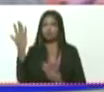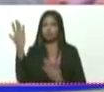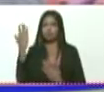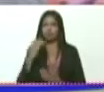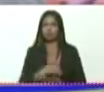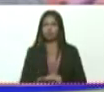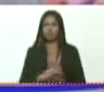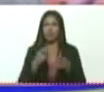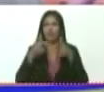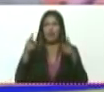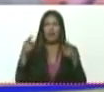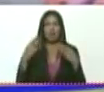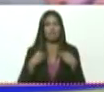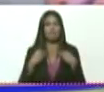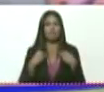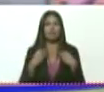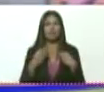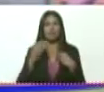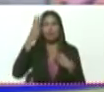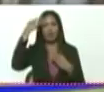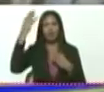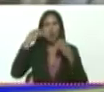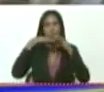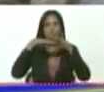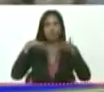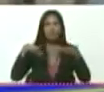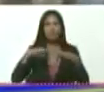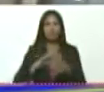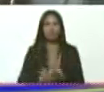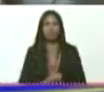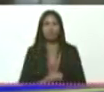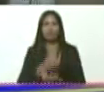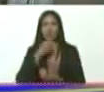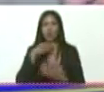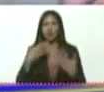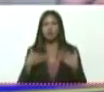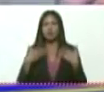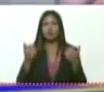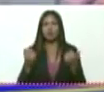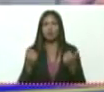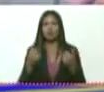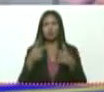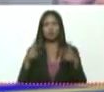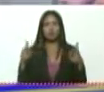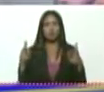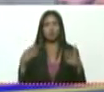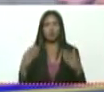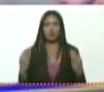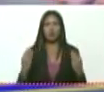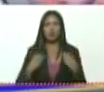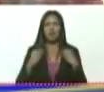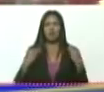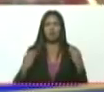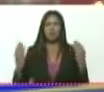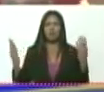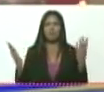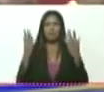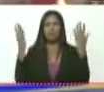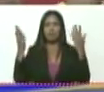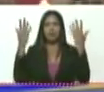Larga vida, que Dios te bendiga, Silvia. Larga vida, buena salud y larga vida. ¡Que viva la vida!